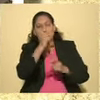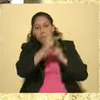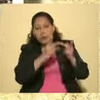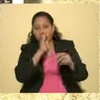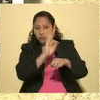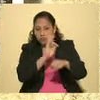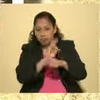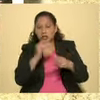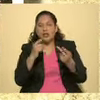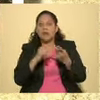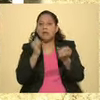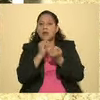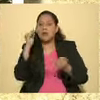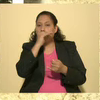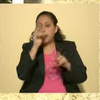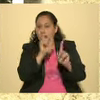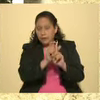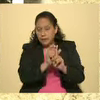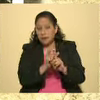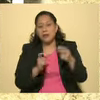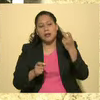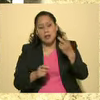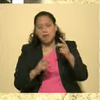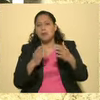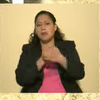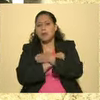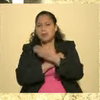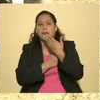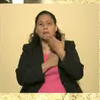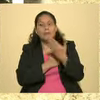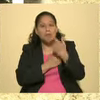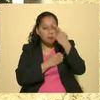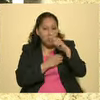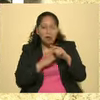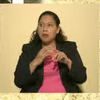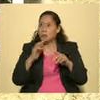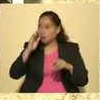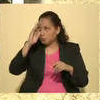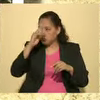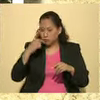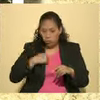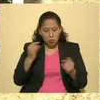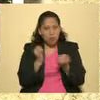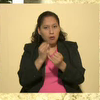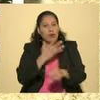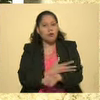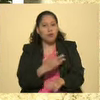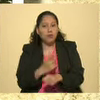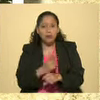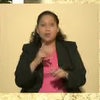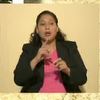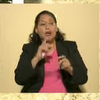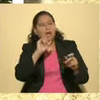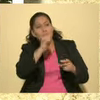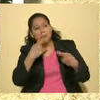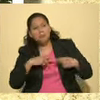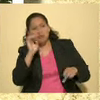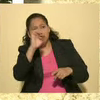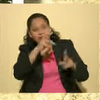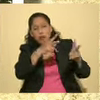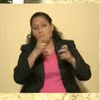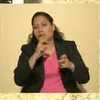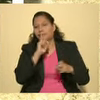en darles garantías, y ellos están siendo educados para corresponder de una manera honesta y no extorsionar a nadie. O sea que